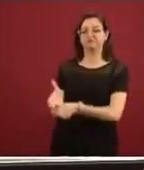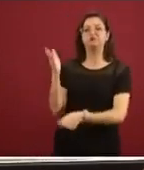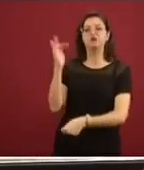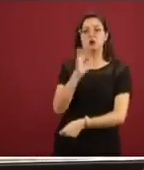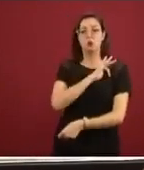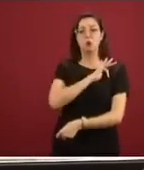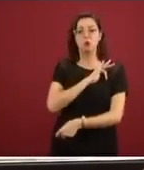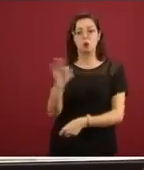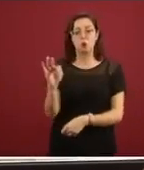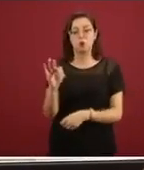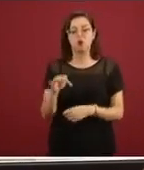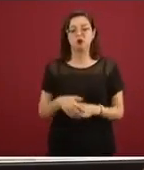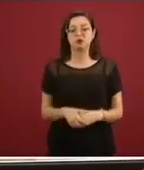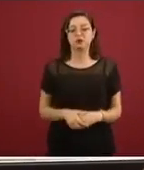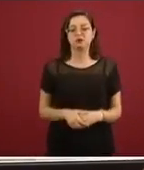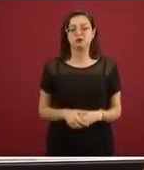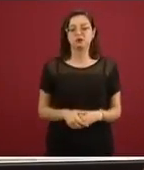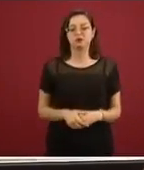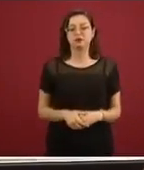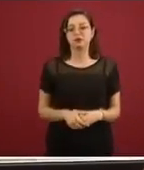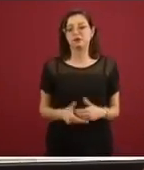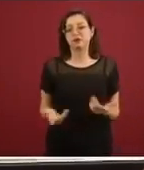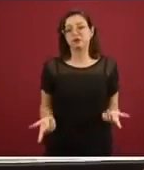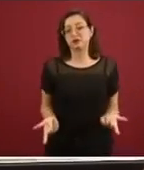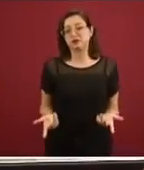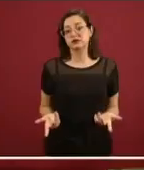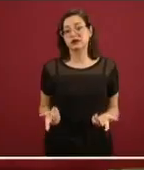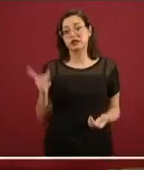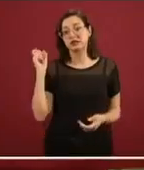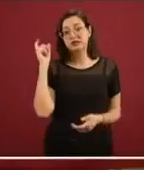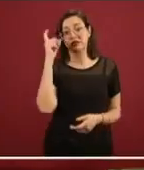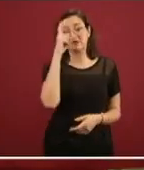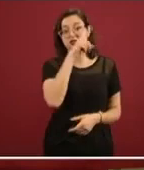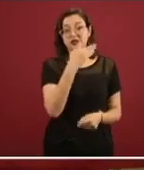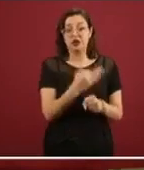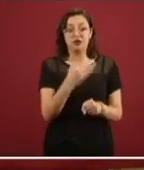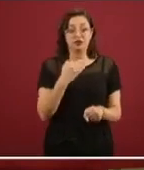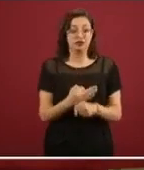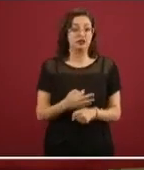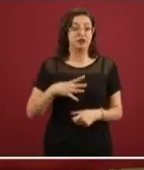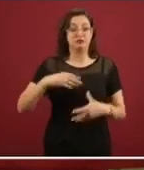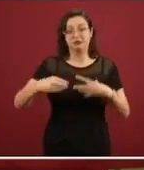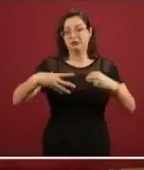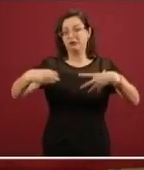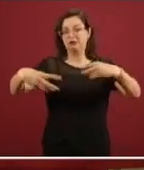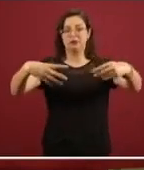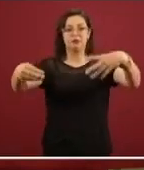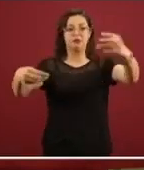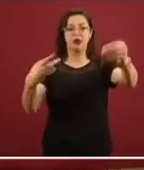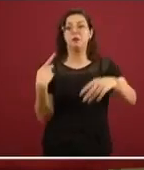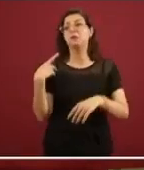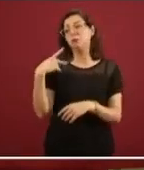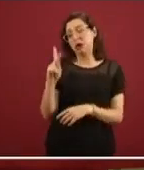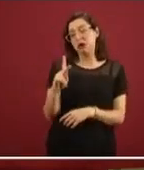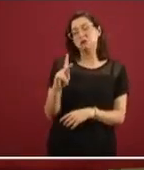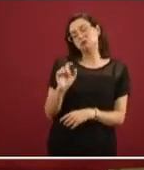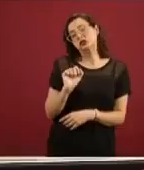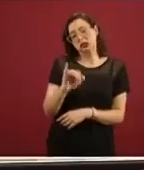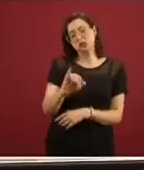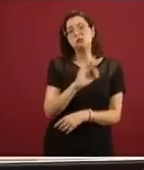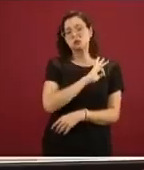un asunto que es práctico de resolver, y menos en medio de una pandemia, pero desde luego podría existir